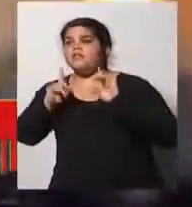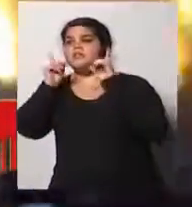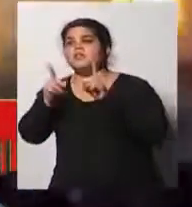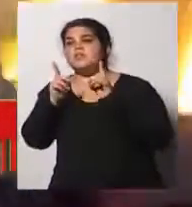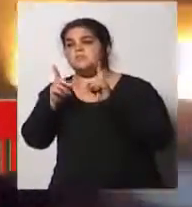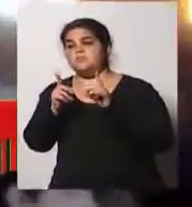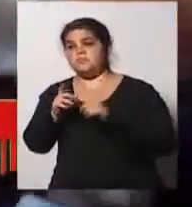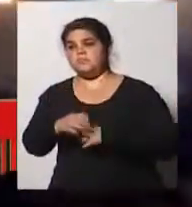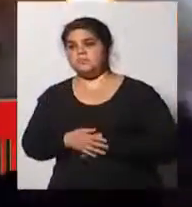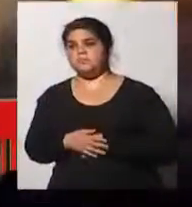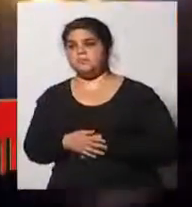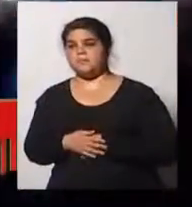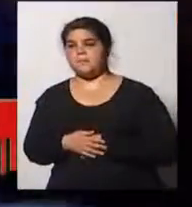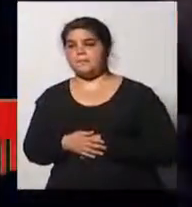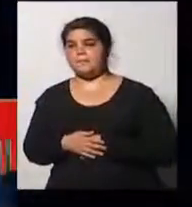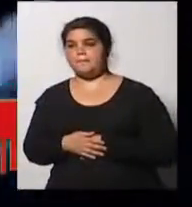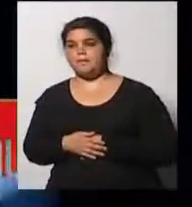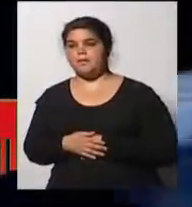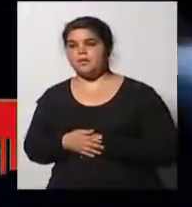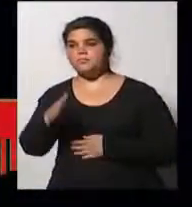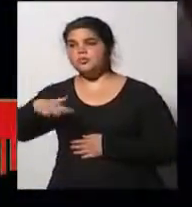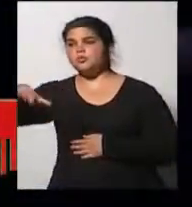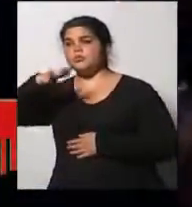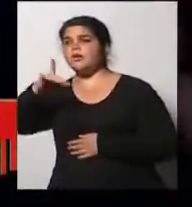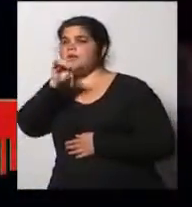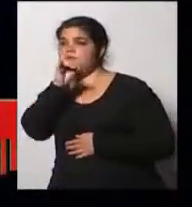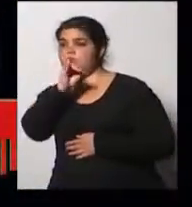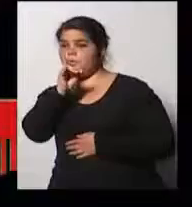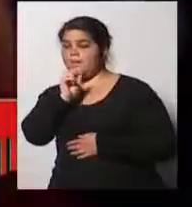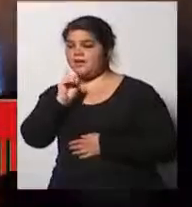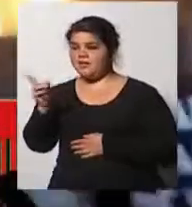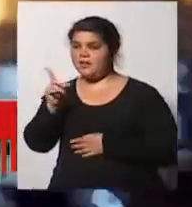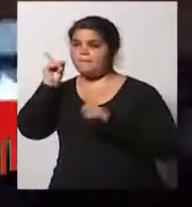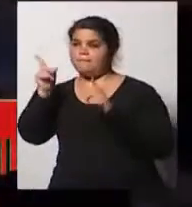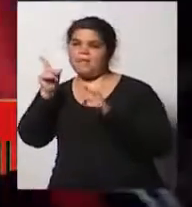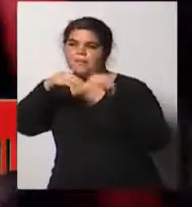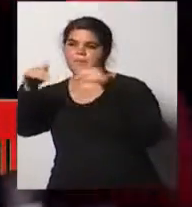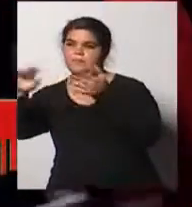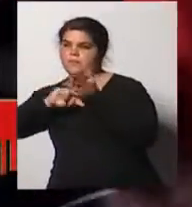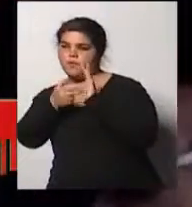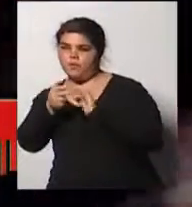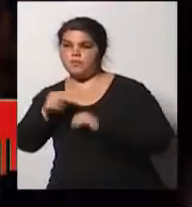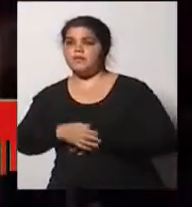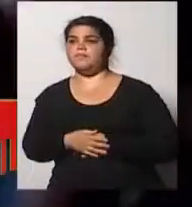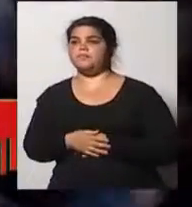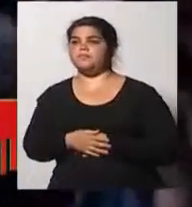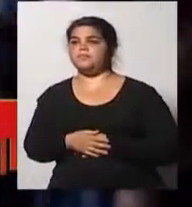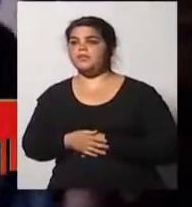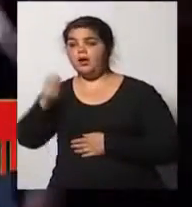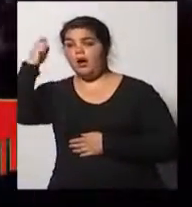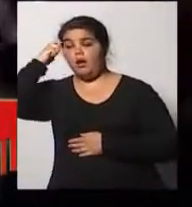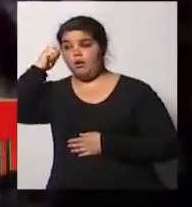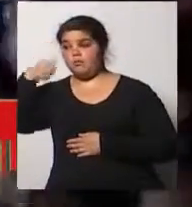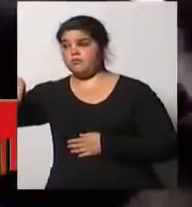en el caso, o lo que podría visualizarse en el caso de Tucumán, y en ese caso, si el Congreso así lo